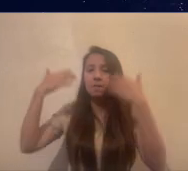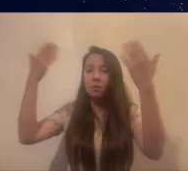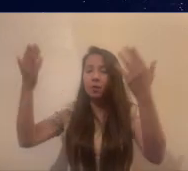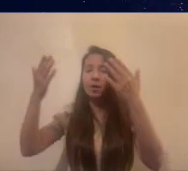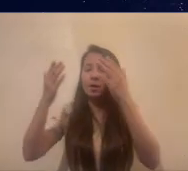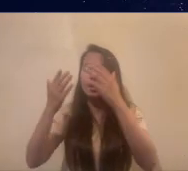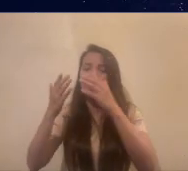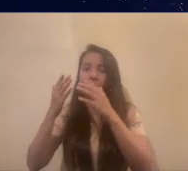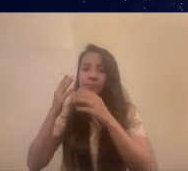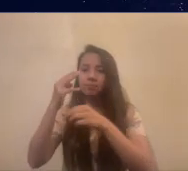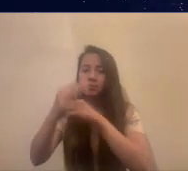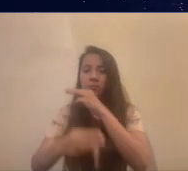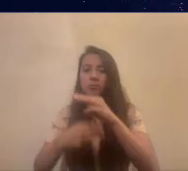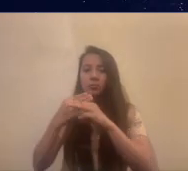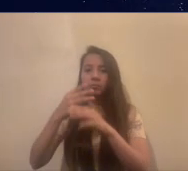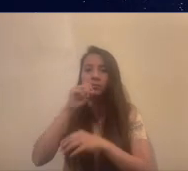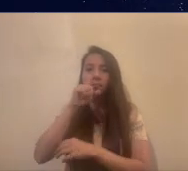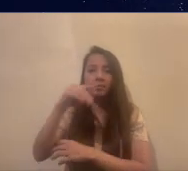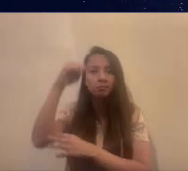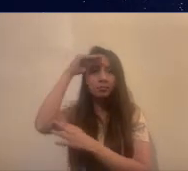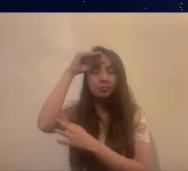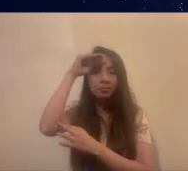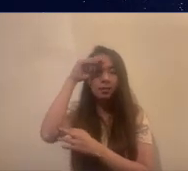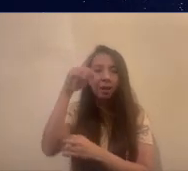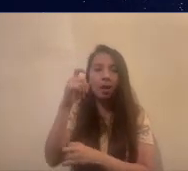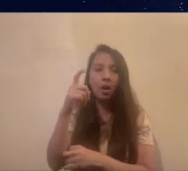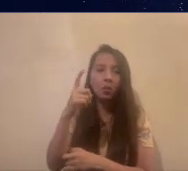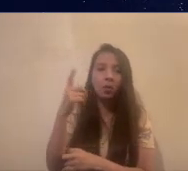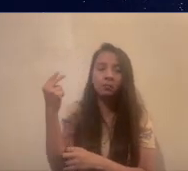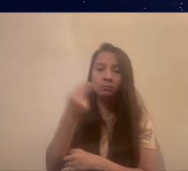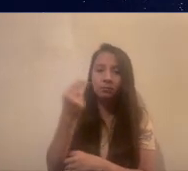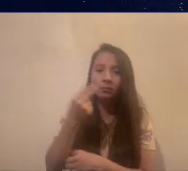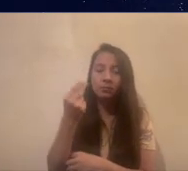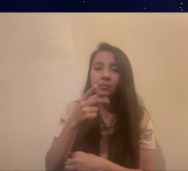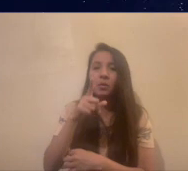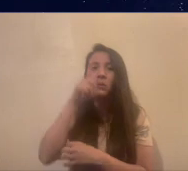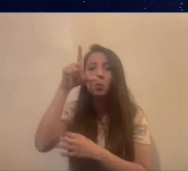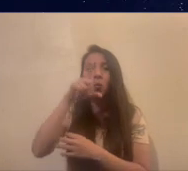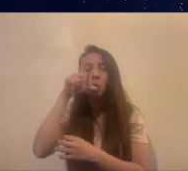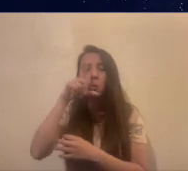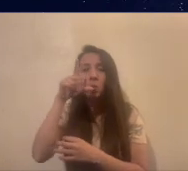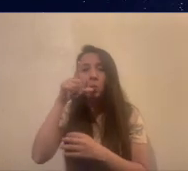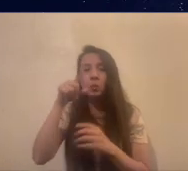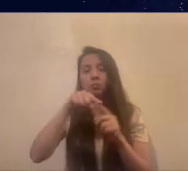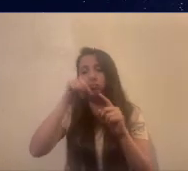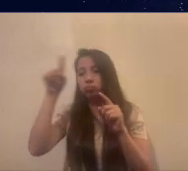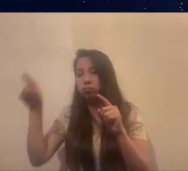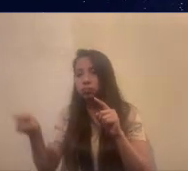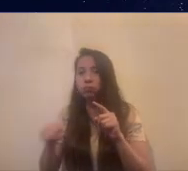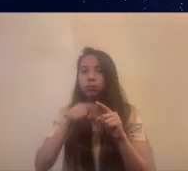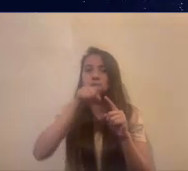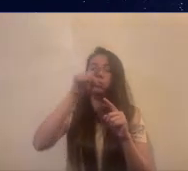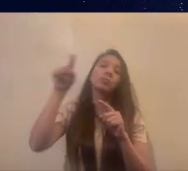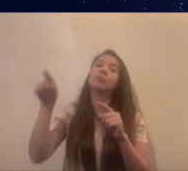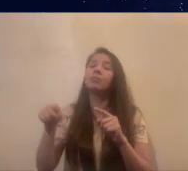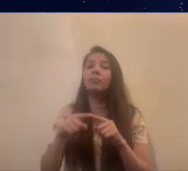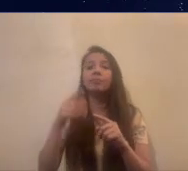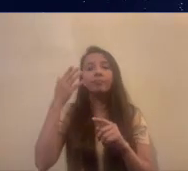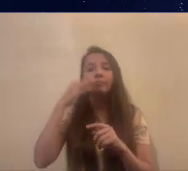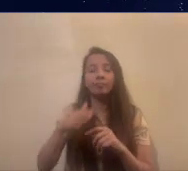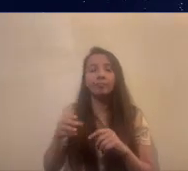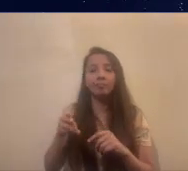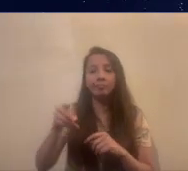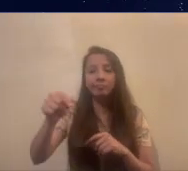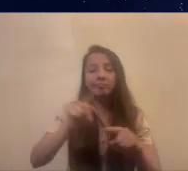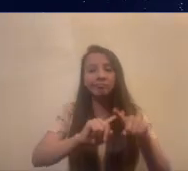misiones espaciales. Tenemos que pensar en el agua que es necesaria, tenemos que pensar en los ciclos de luces, que muchas veces no son los mismos para